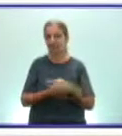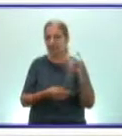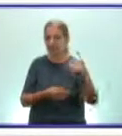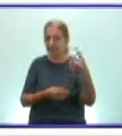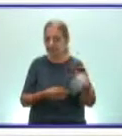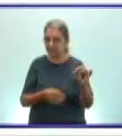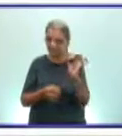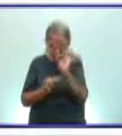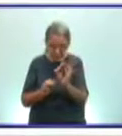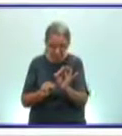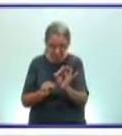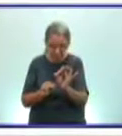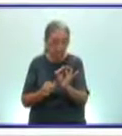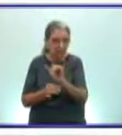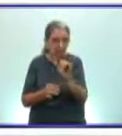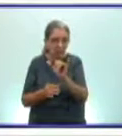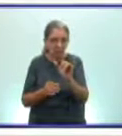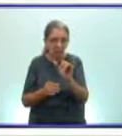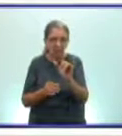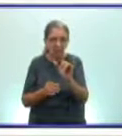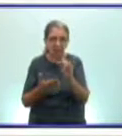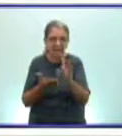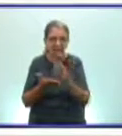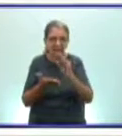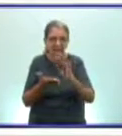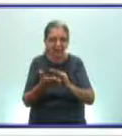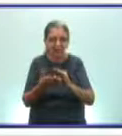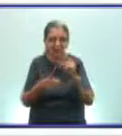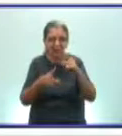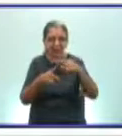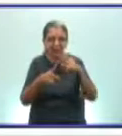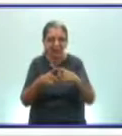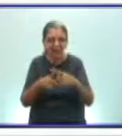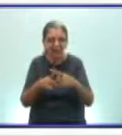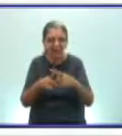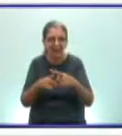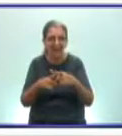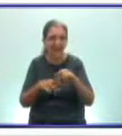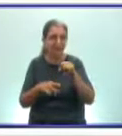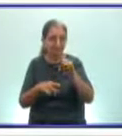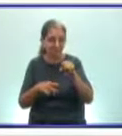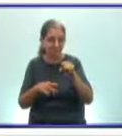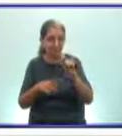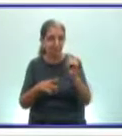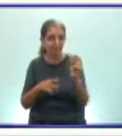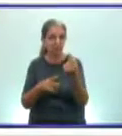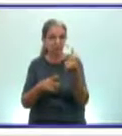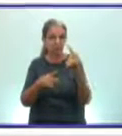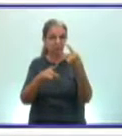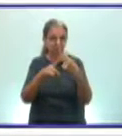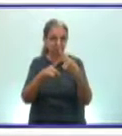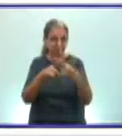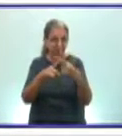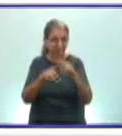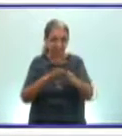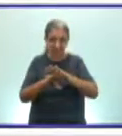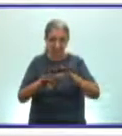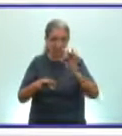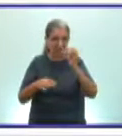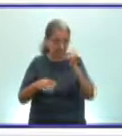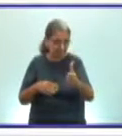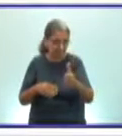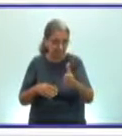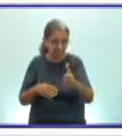en tu libro de texto, que solo vas a marcar las respuestas correctas. Pero para marcar las respuestas